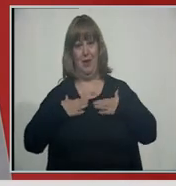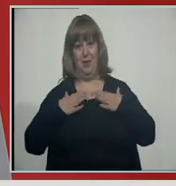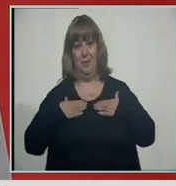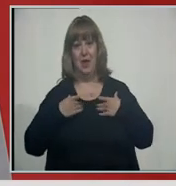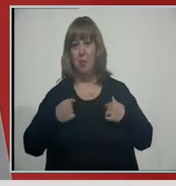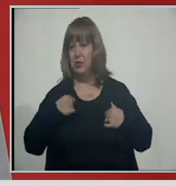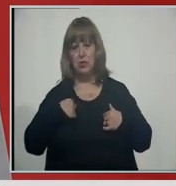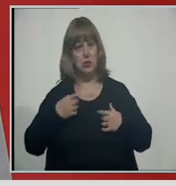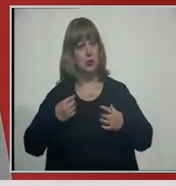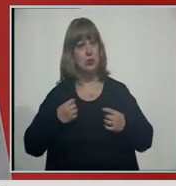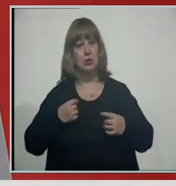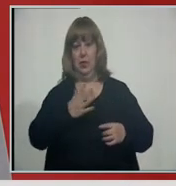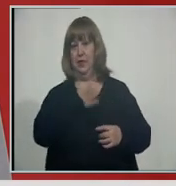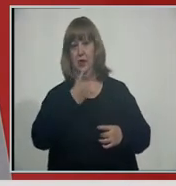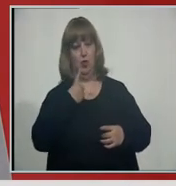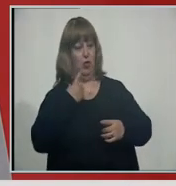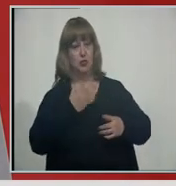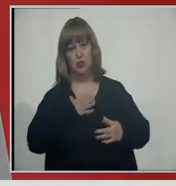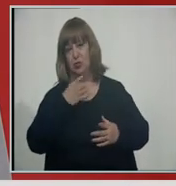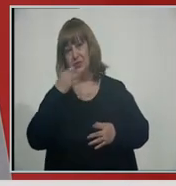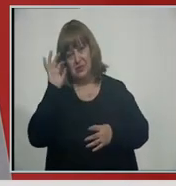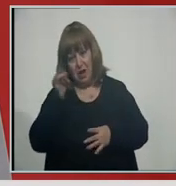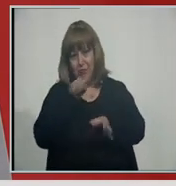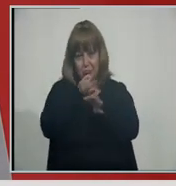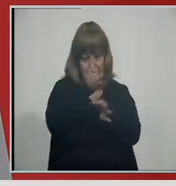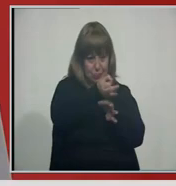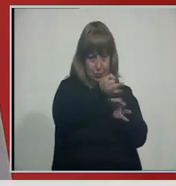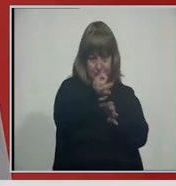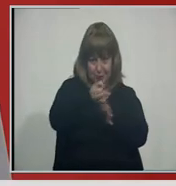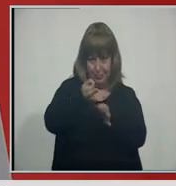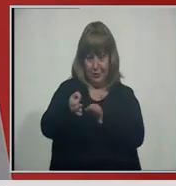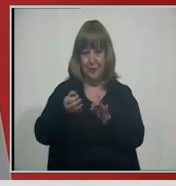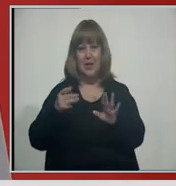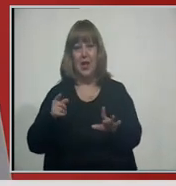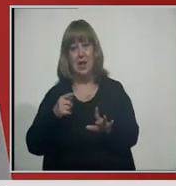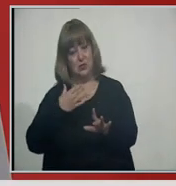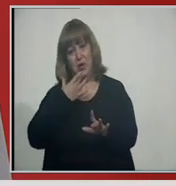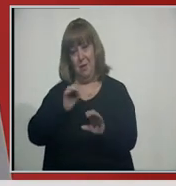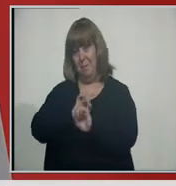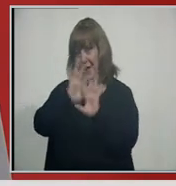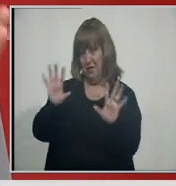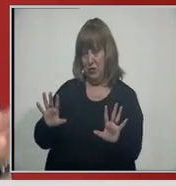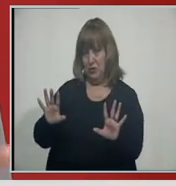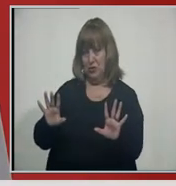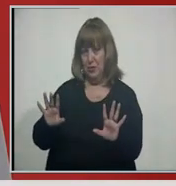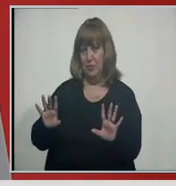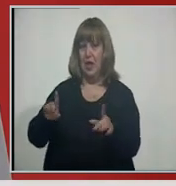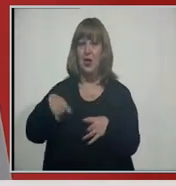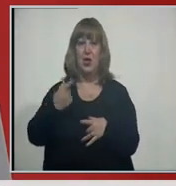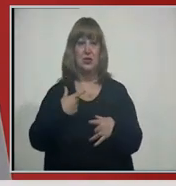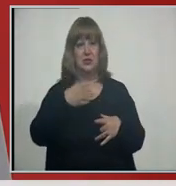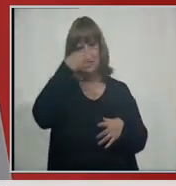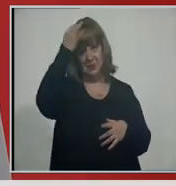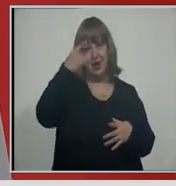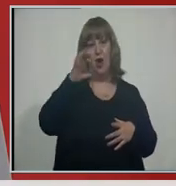ser que ha dejado que en los grandes espacios porque una cosa es en el alternativo que es maravilloso otra cosa es que sea protagonista en una parte en el